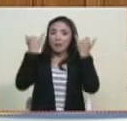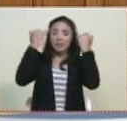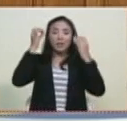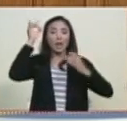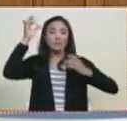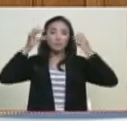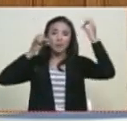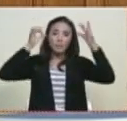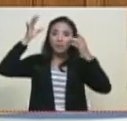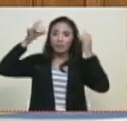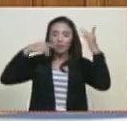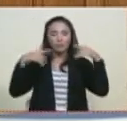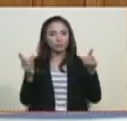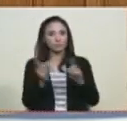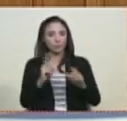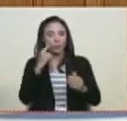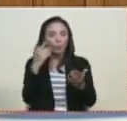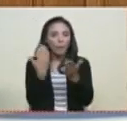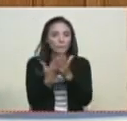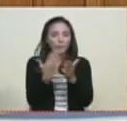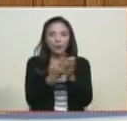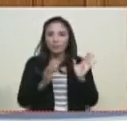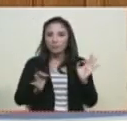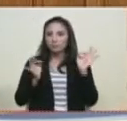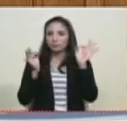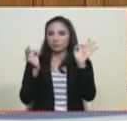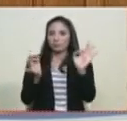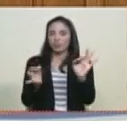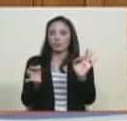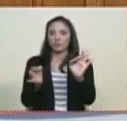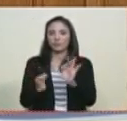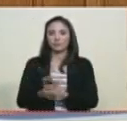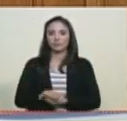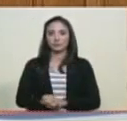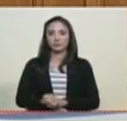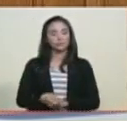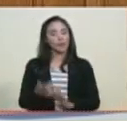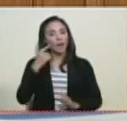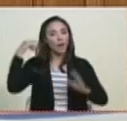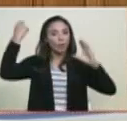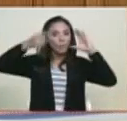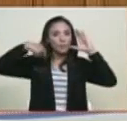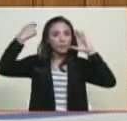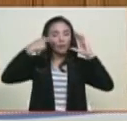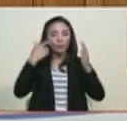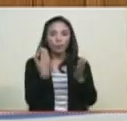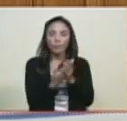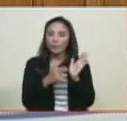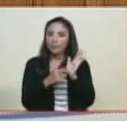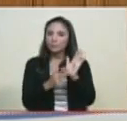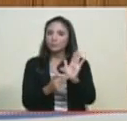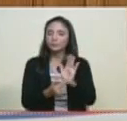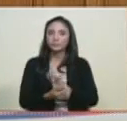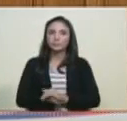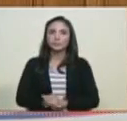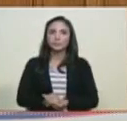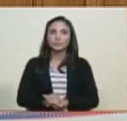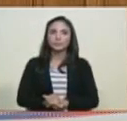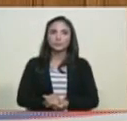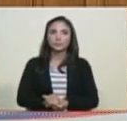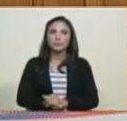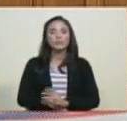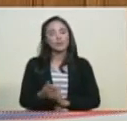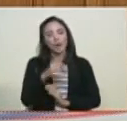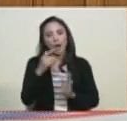aire. Estamos hablando con pruebas en las manos, con grabaciones, con video. En estos dos materiales